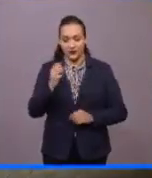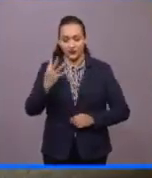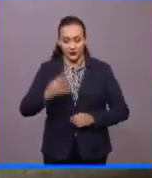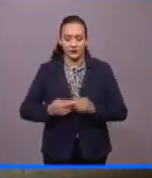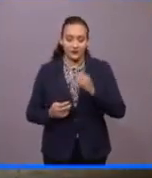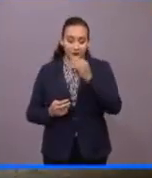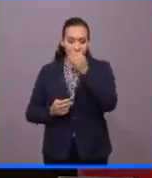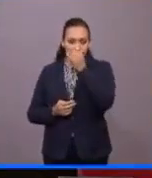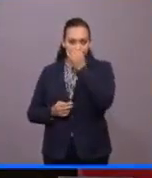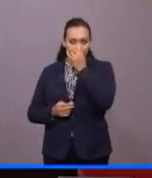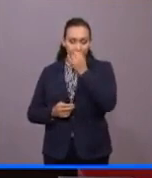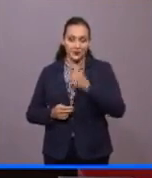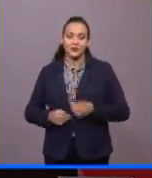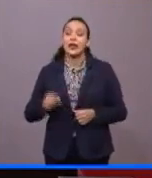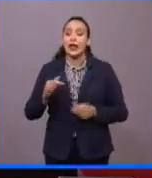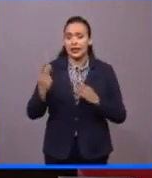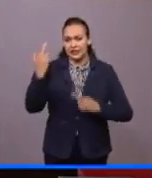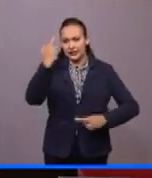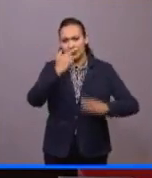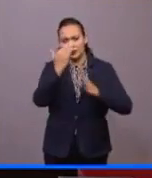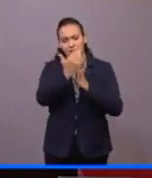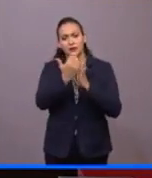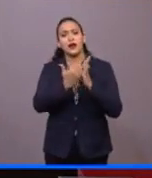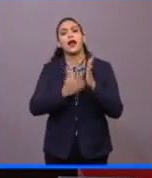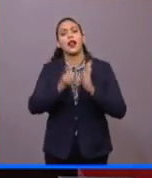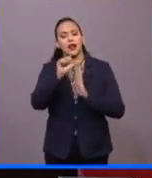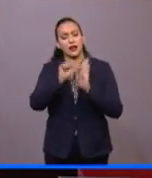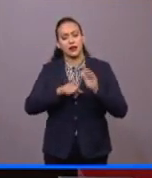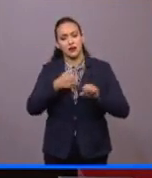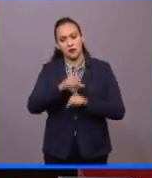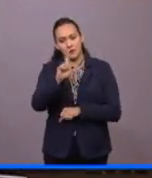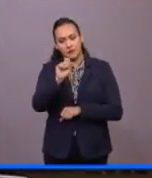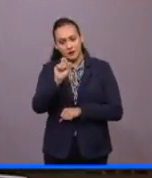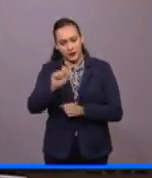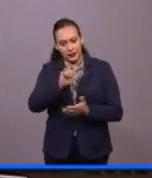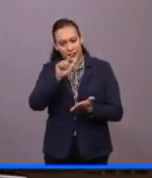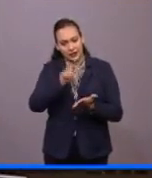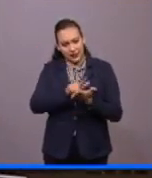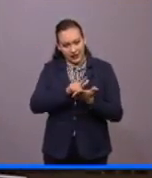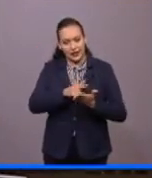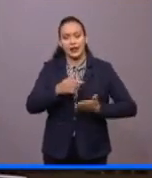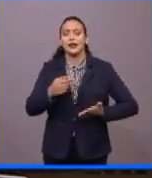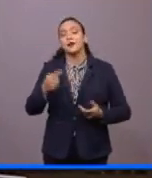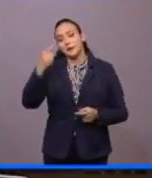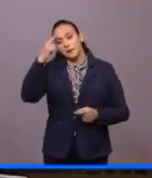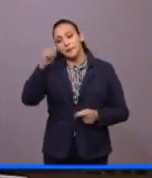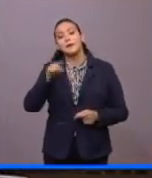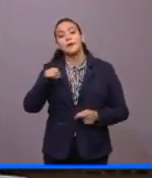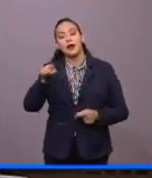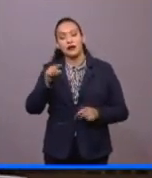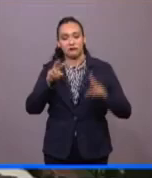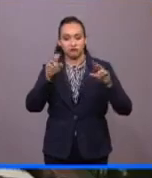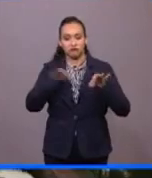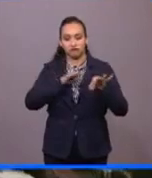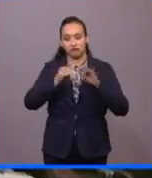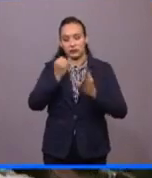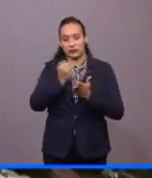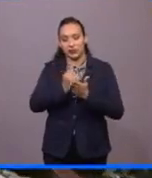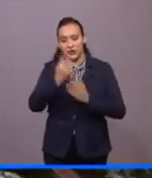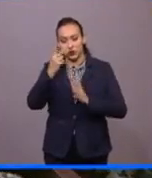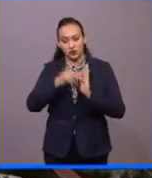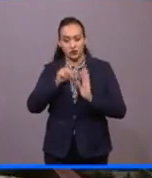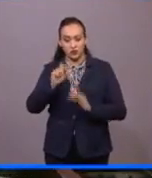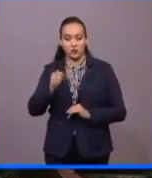67/2024, en la que invalidó algunas porciones del artículo 20 de la Ley de Ingresos para el ejercicio fiscal 2024